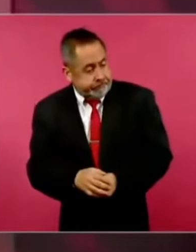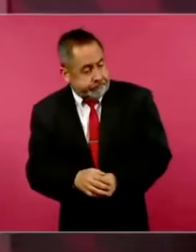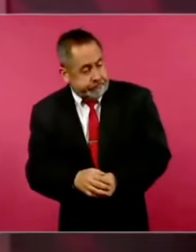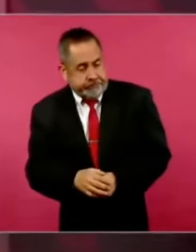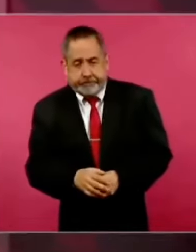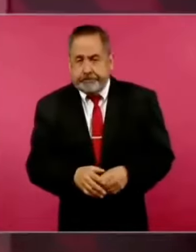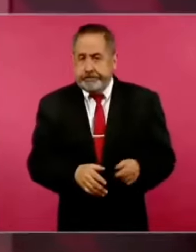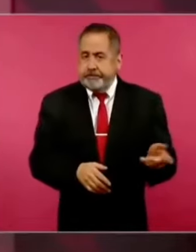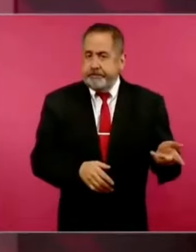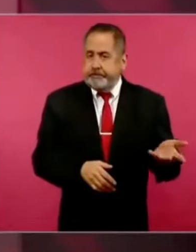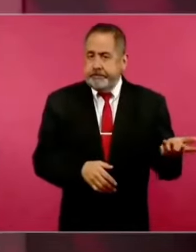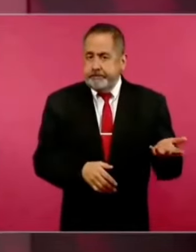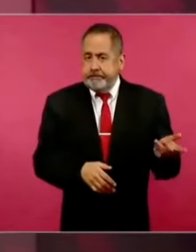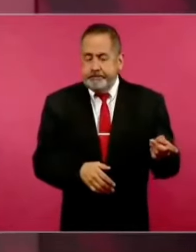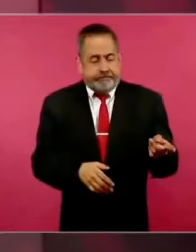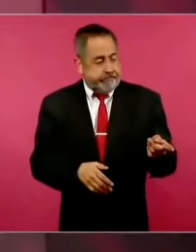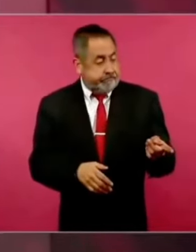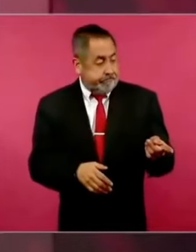pero